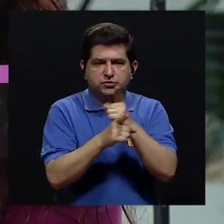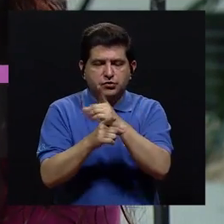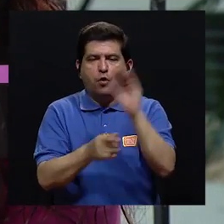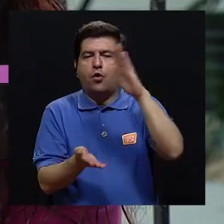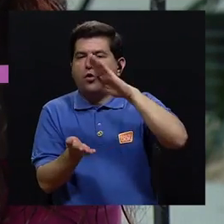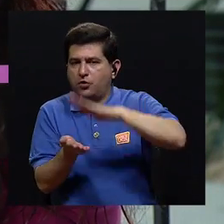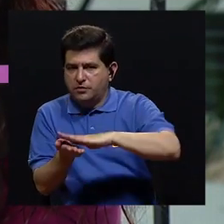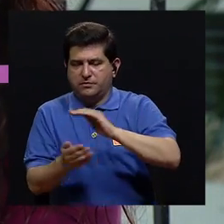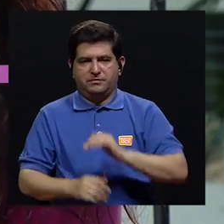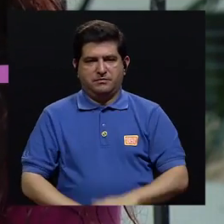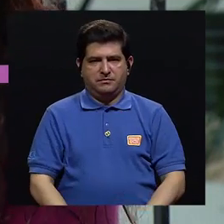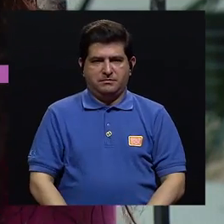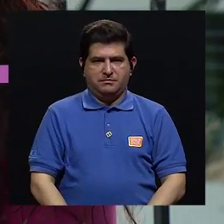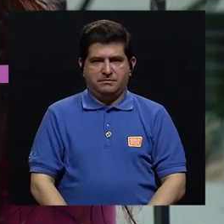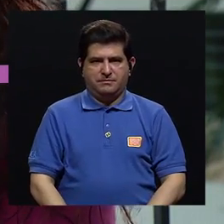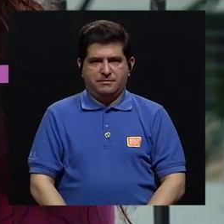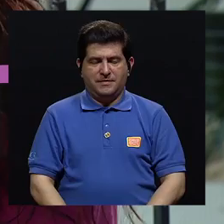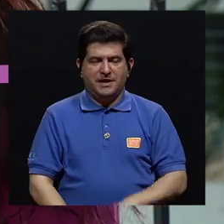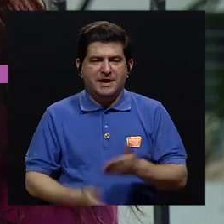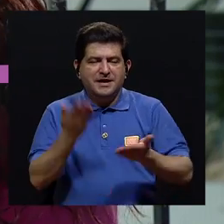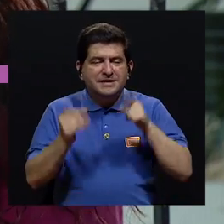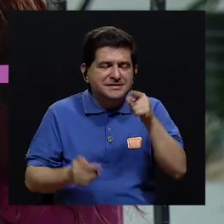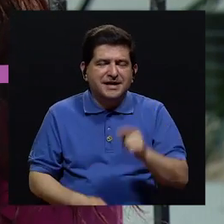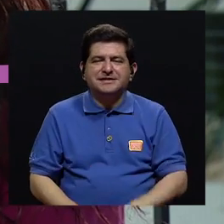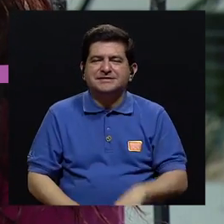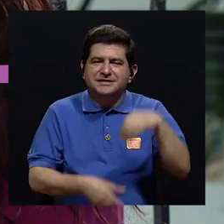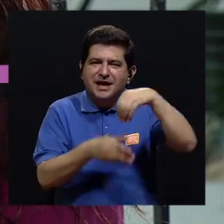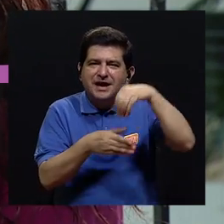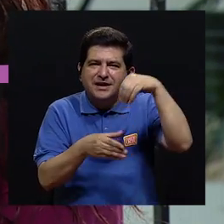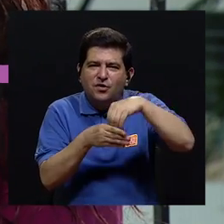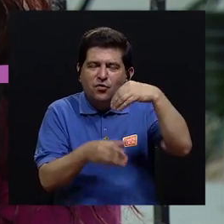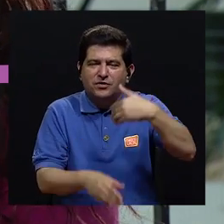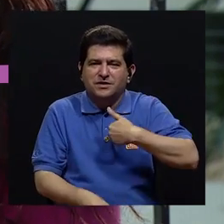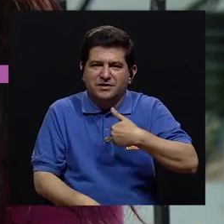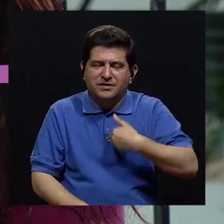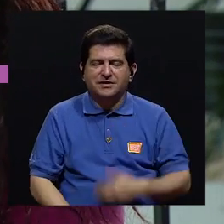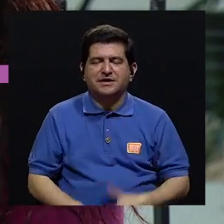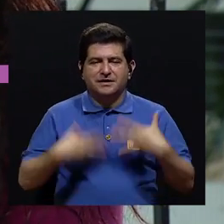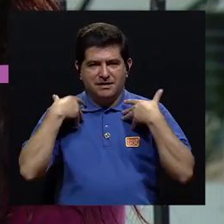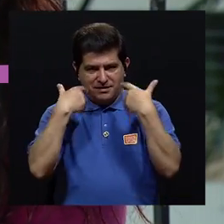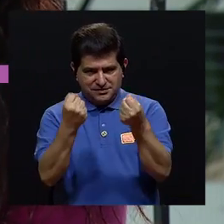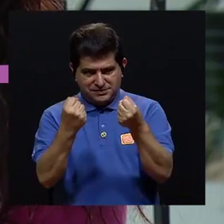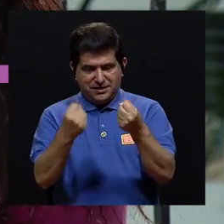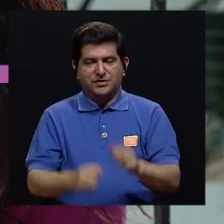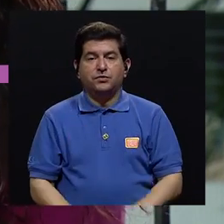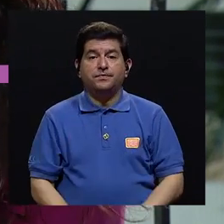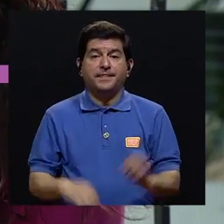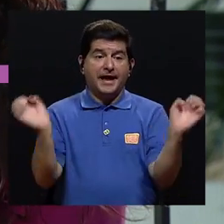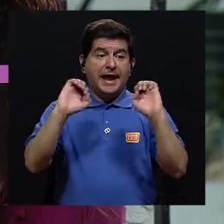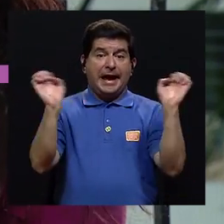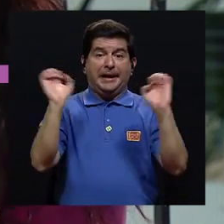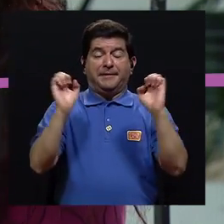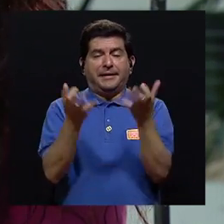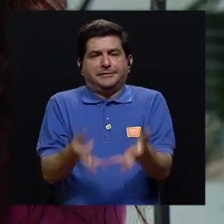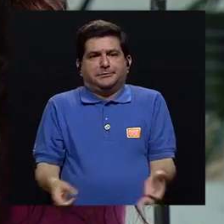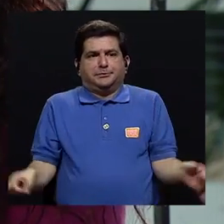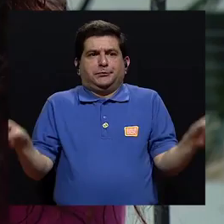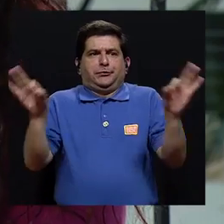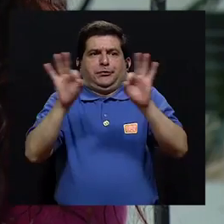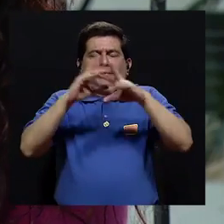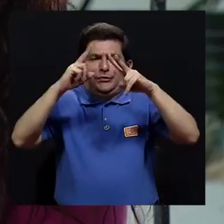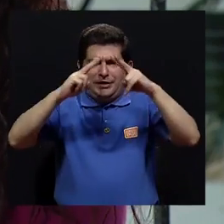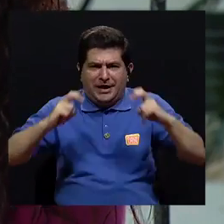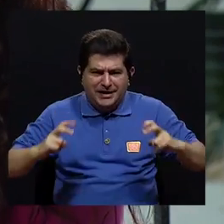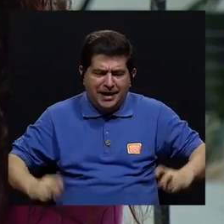o de mitigación. Entonces por ahí va un poquito el contenido de la parte de salud. La parte de emergencias es